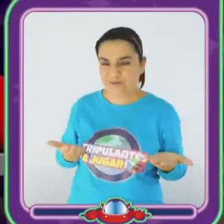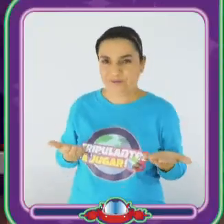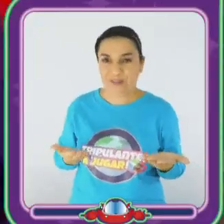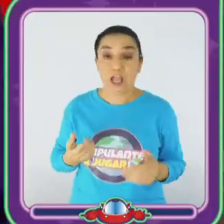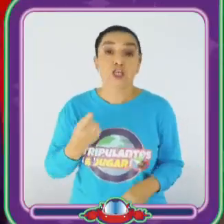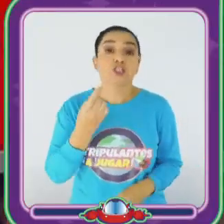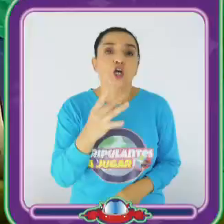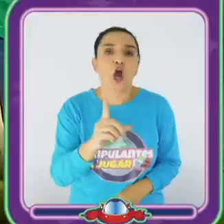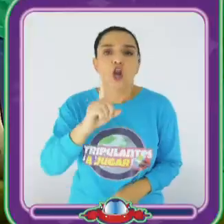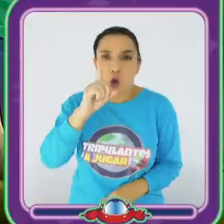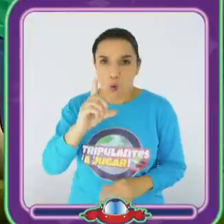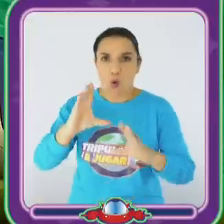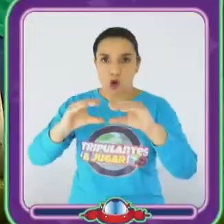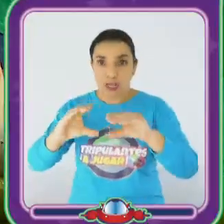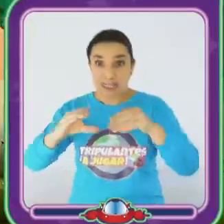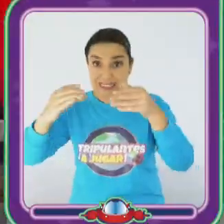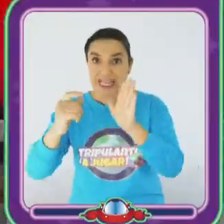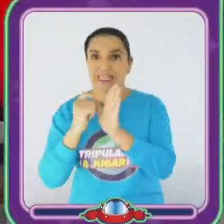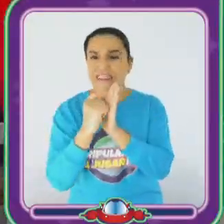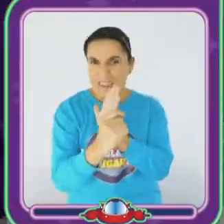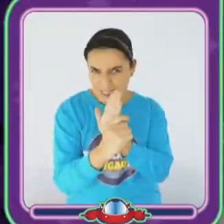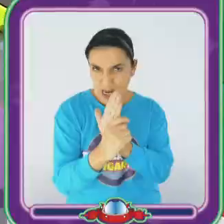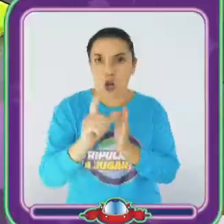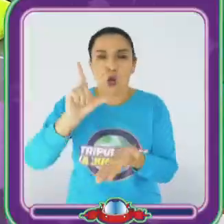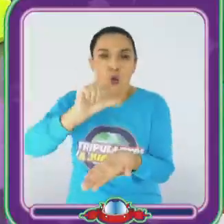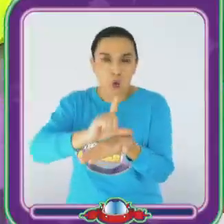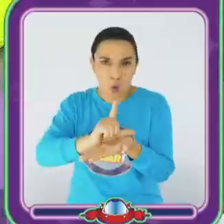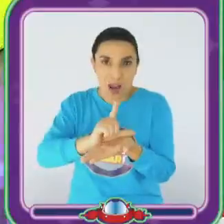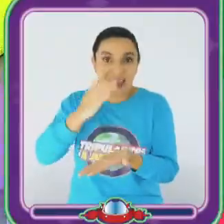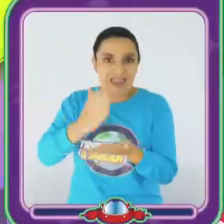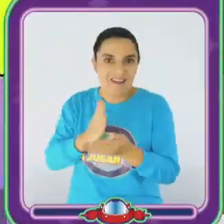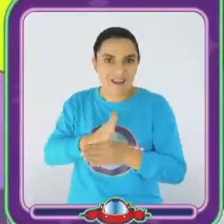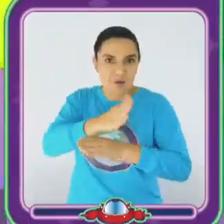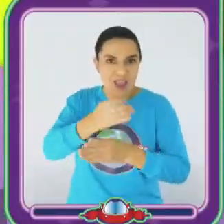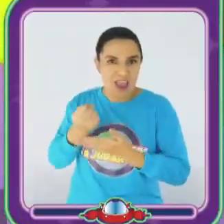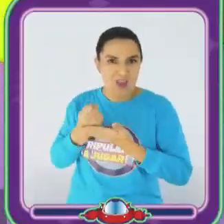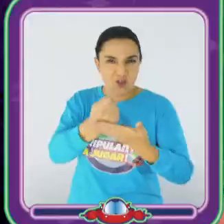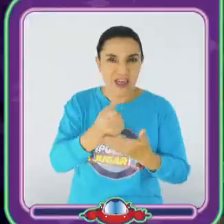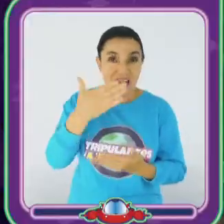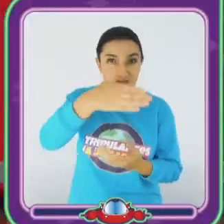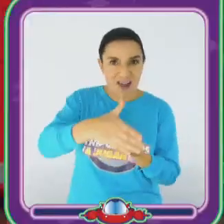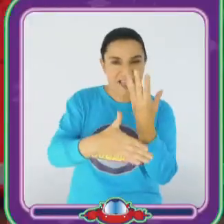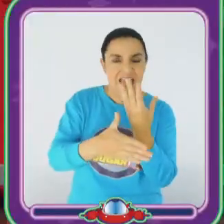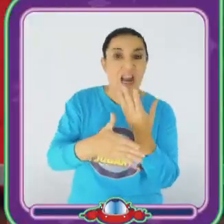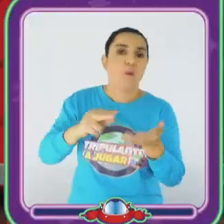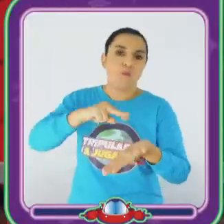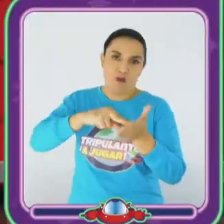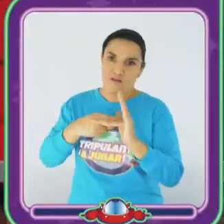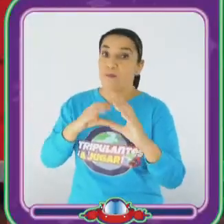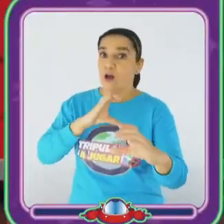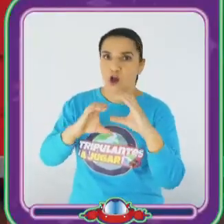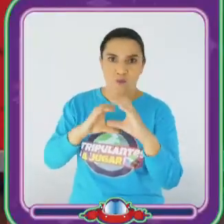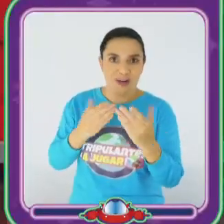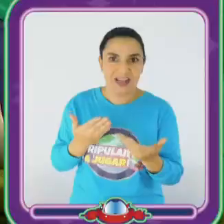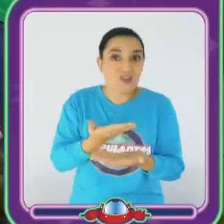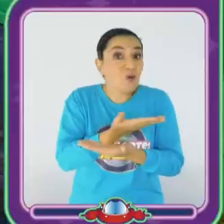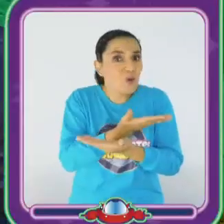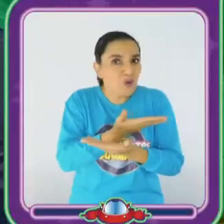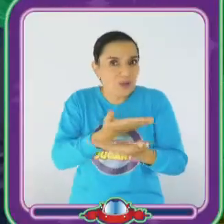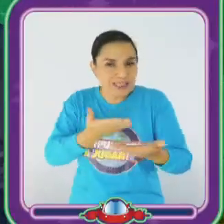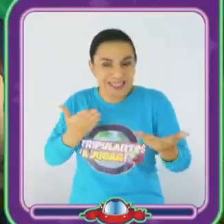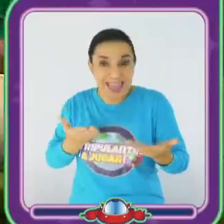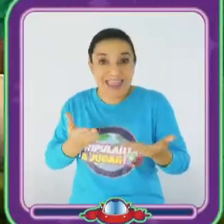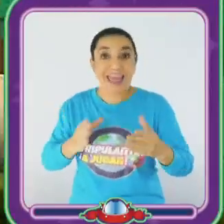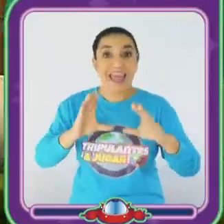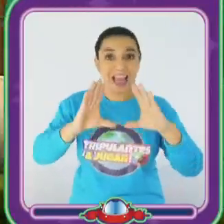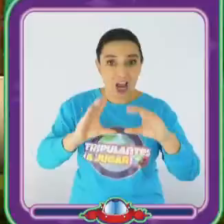por lo demás. Solo uno dice nuestro destino, donde debemos llegar para ayudar a las ballenas que tienen problemas para comunicarse.